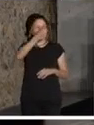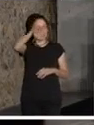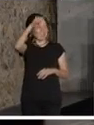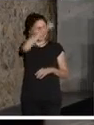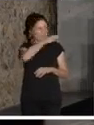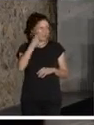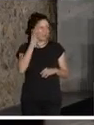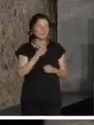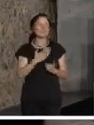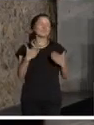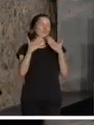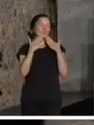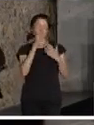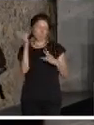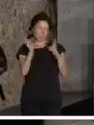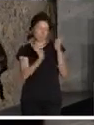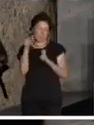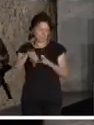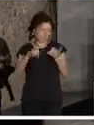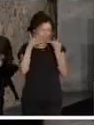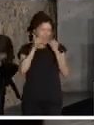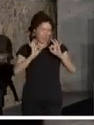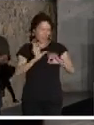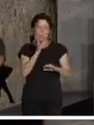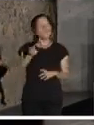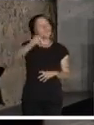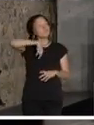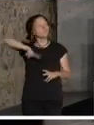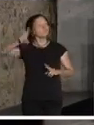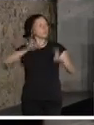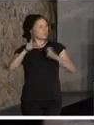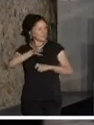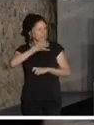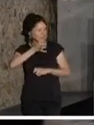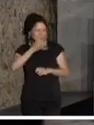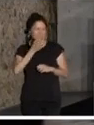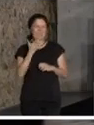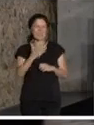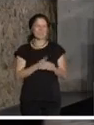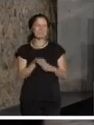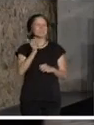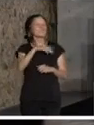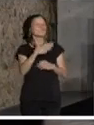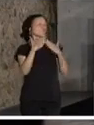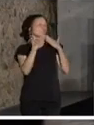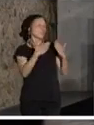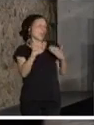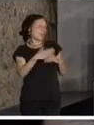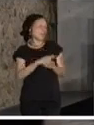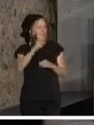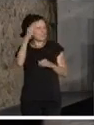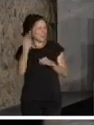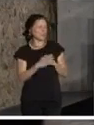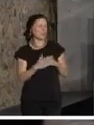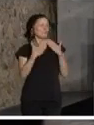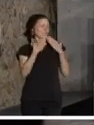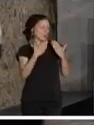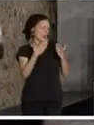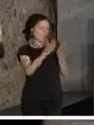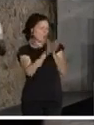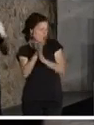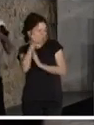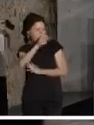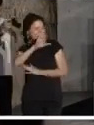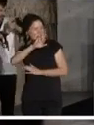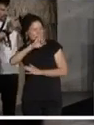todos y todas Muchas gracias por estar aquí en este acto por acompañarnos esta tarde muchas gracias Irene de Miguel Muchas gracias Joaquín Muchas gracias